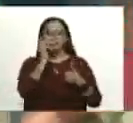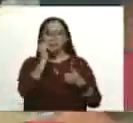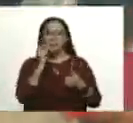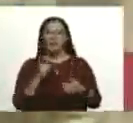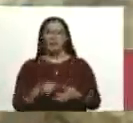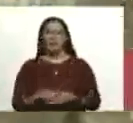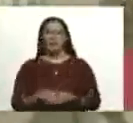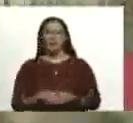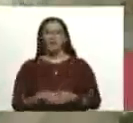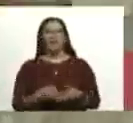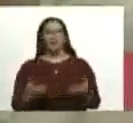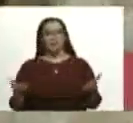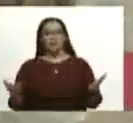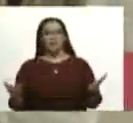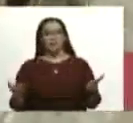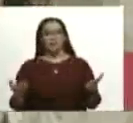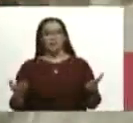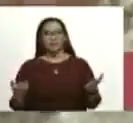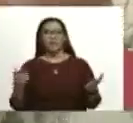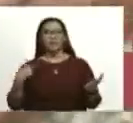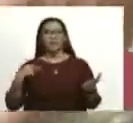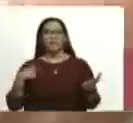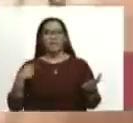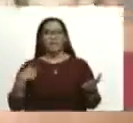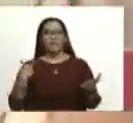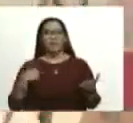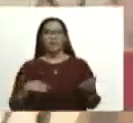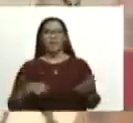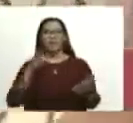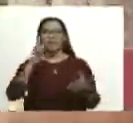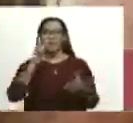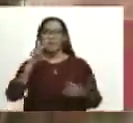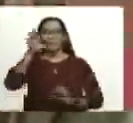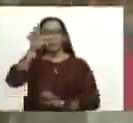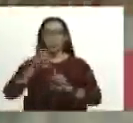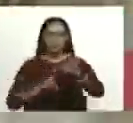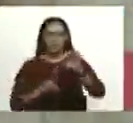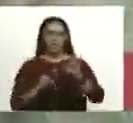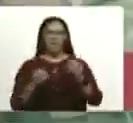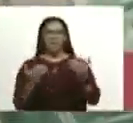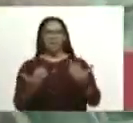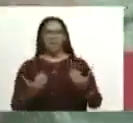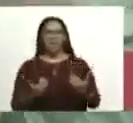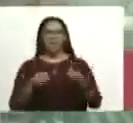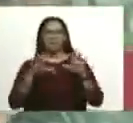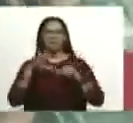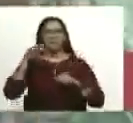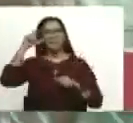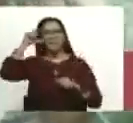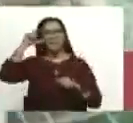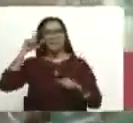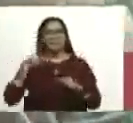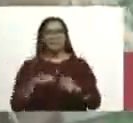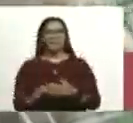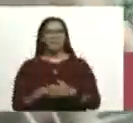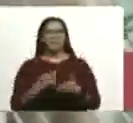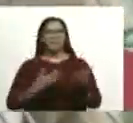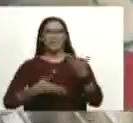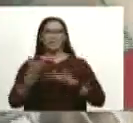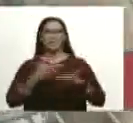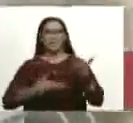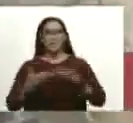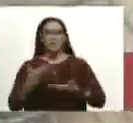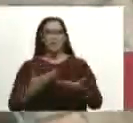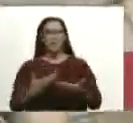hace minutos. Exacto. Lo vamos a estar teniendo en pantalla. Tenemos los dos tigres de Bengala que nos llegaron hace 15 días, producto de intercambio del zoológico